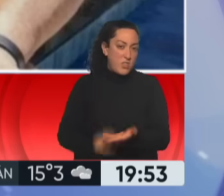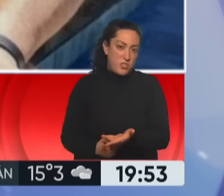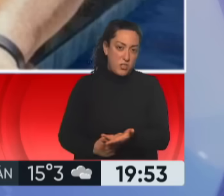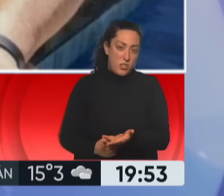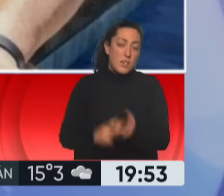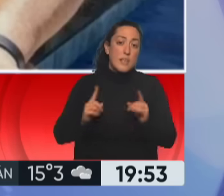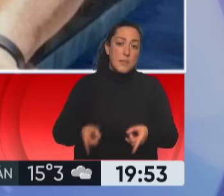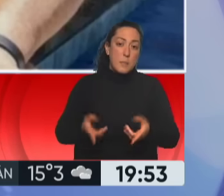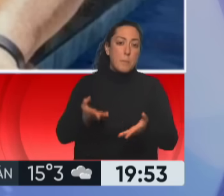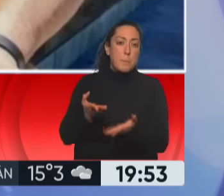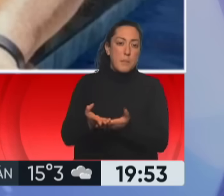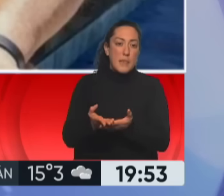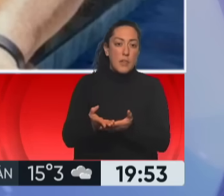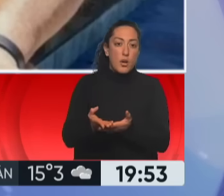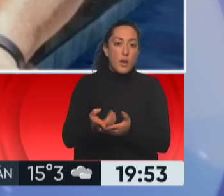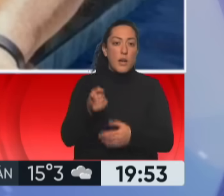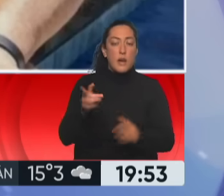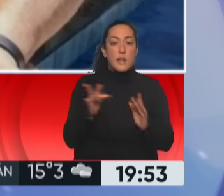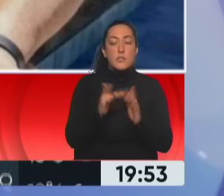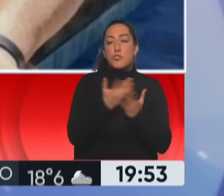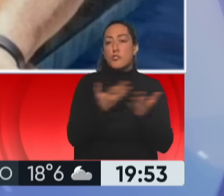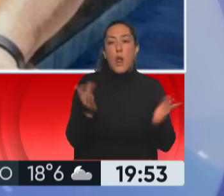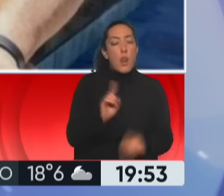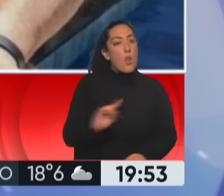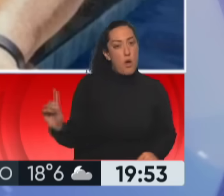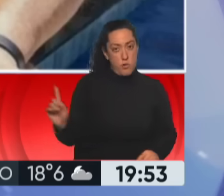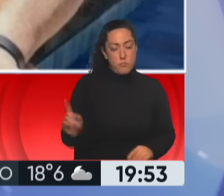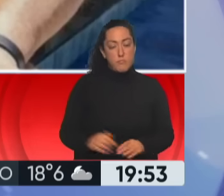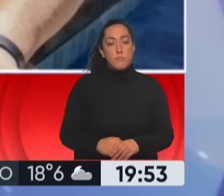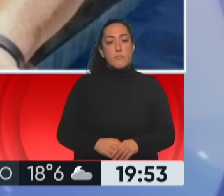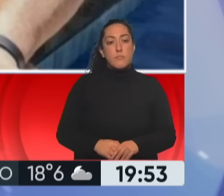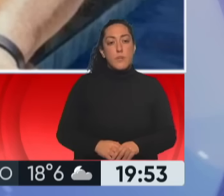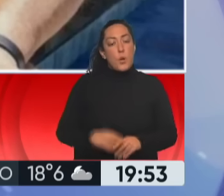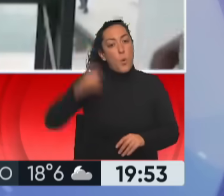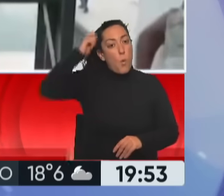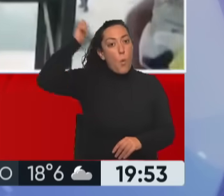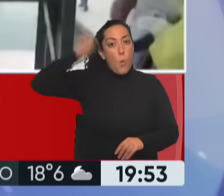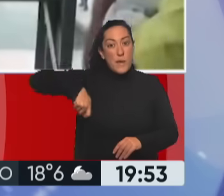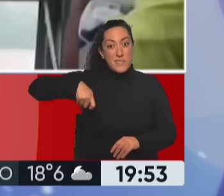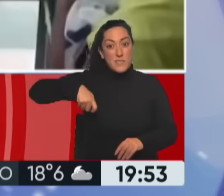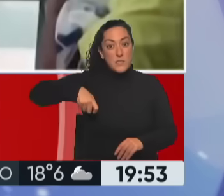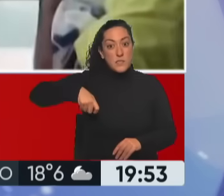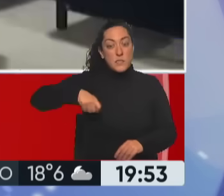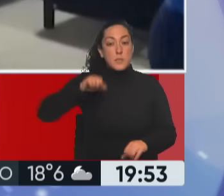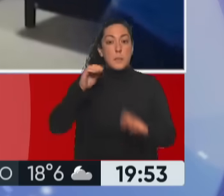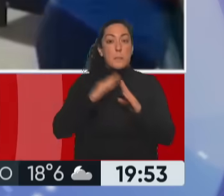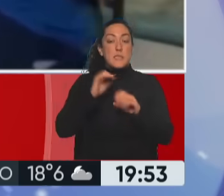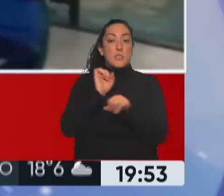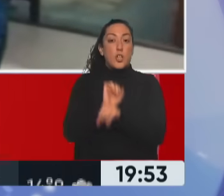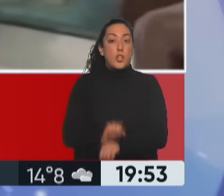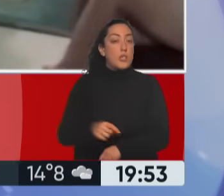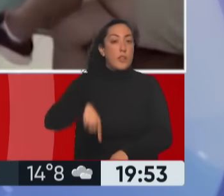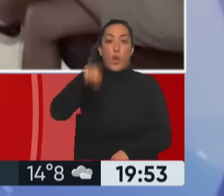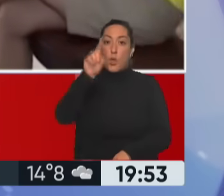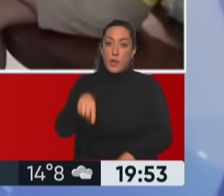pedido también es que, por ejemplo, no use las redes sociales. Lo que sostiene ahora el juez para emitir la prisión domiciliaria a las 24 horas